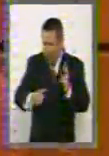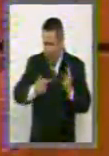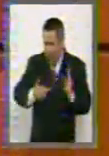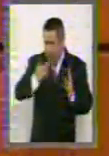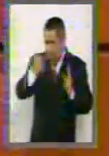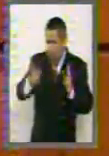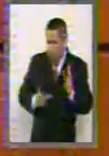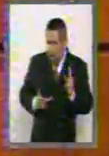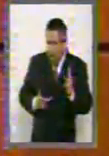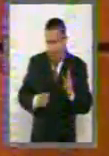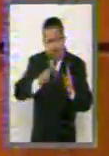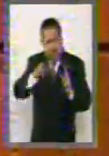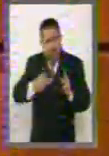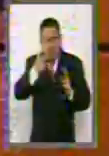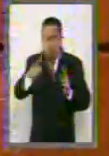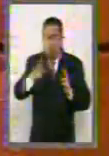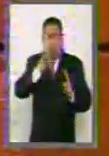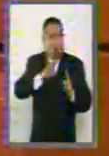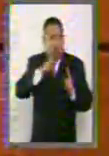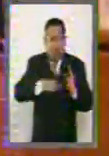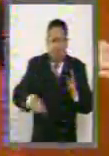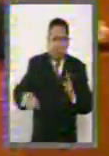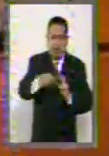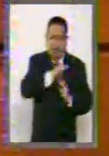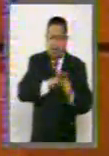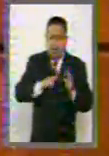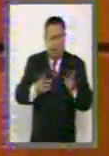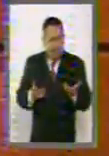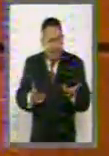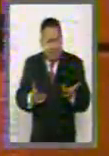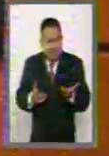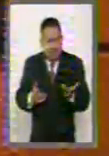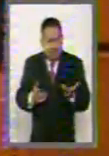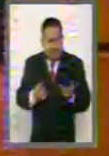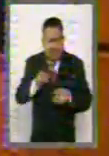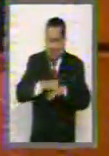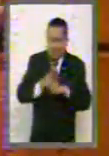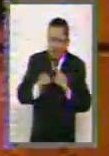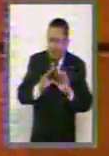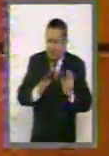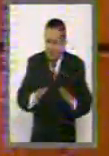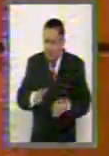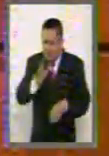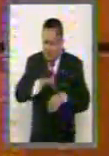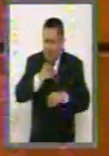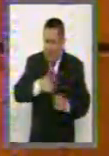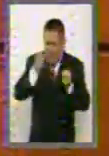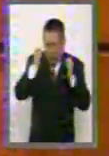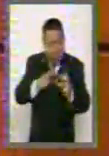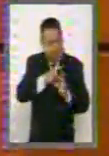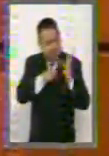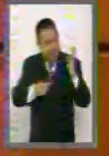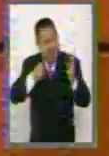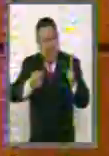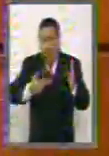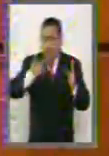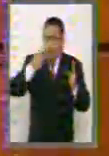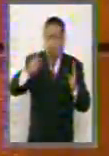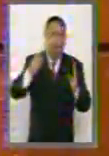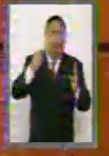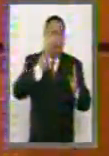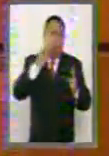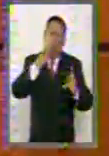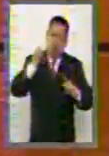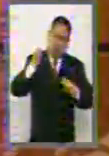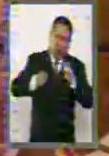3 mejores mujeres que tiene el Poder Judicial en general? Es más, ¿están seguras que son las 3 mejores abogadas que